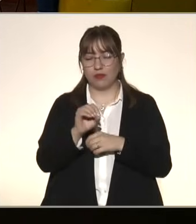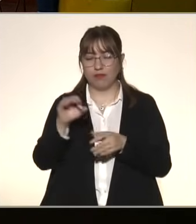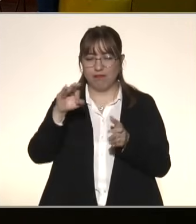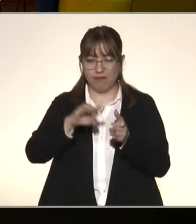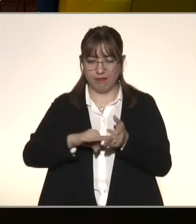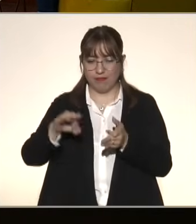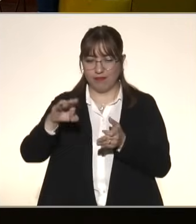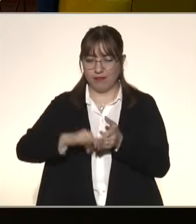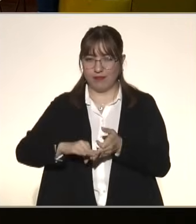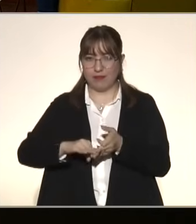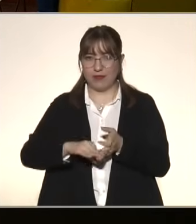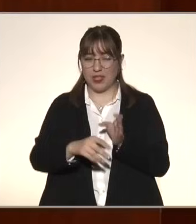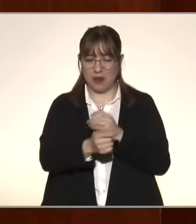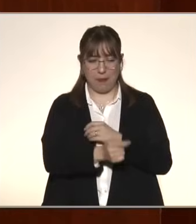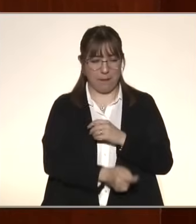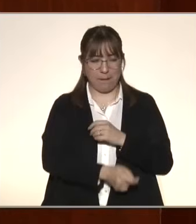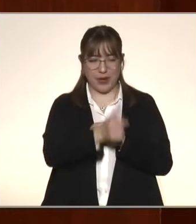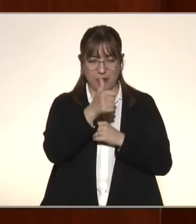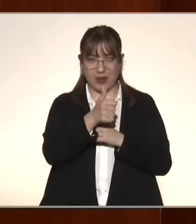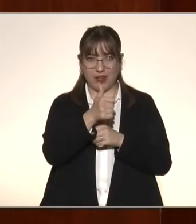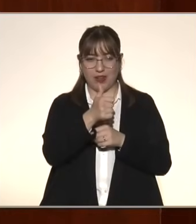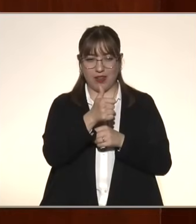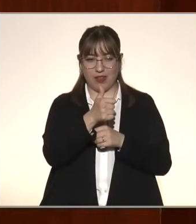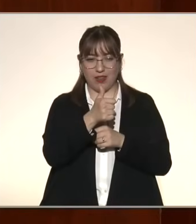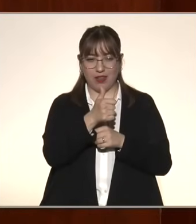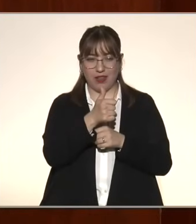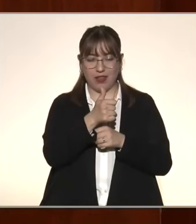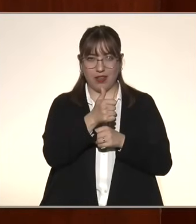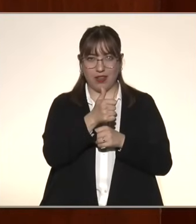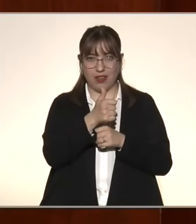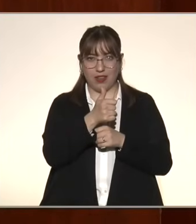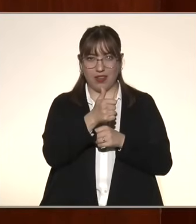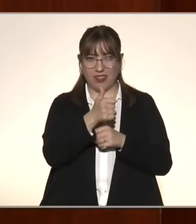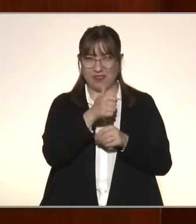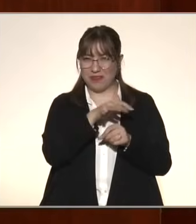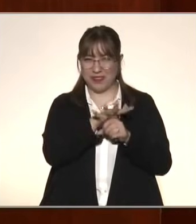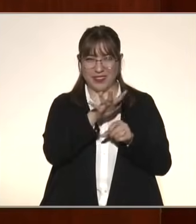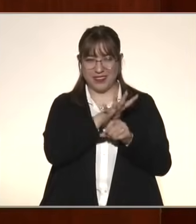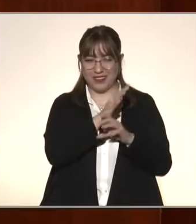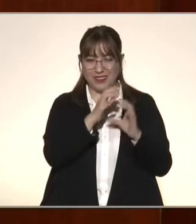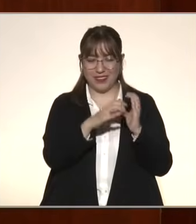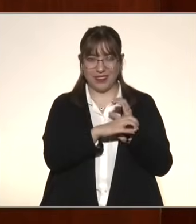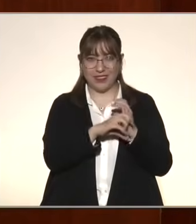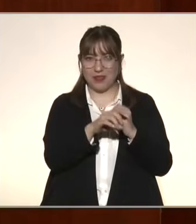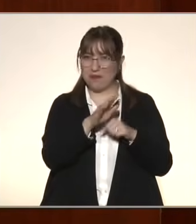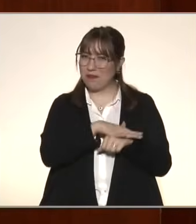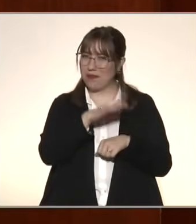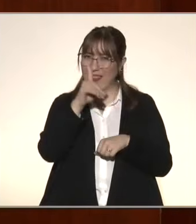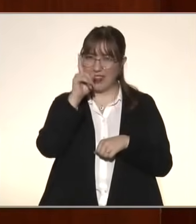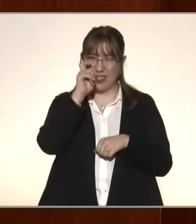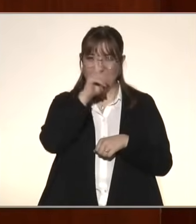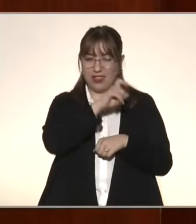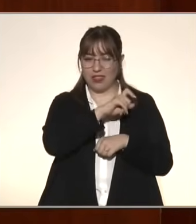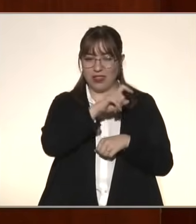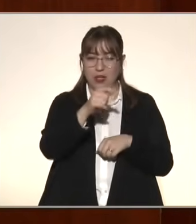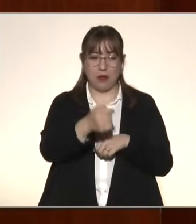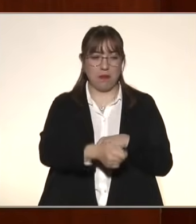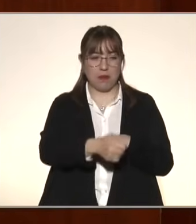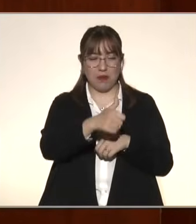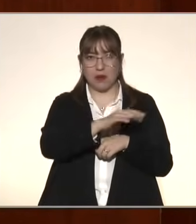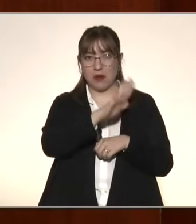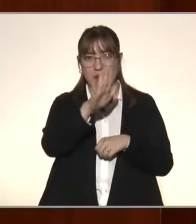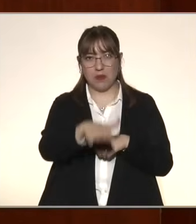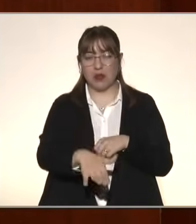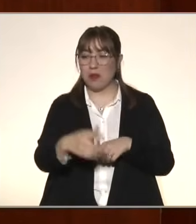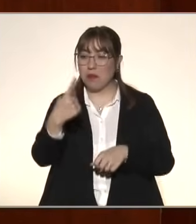primera vez de cada cosa es la más difícil. Después de que muere alguien, su primer cumpleaños